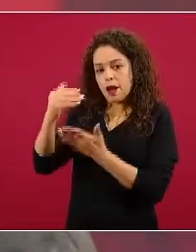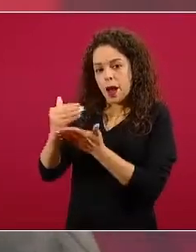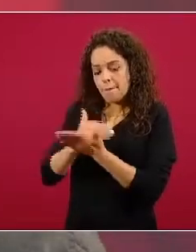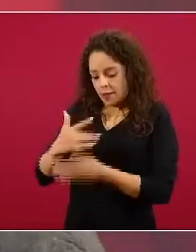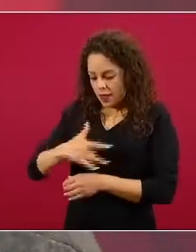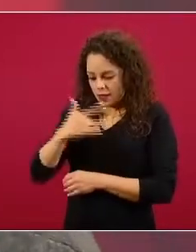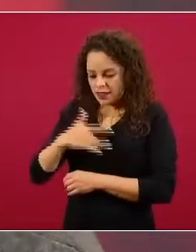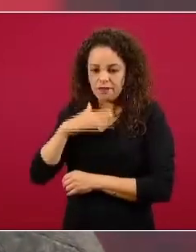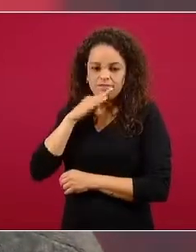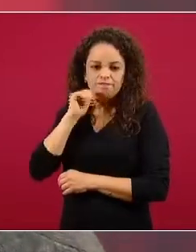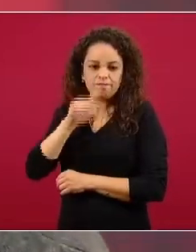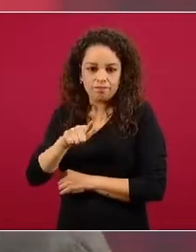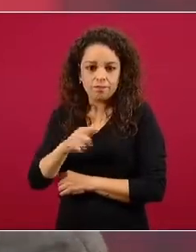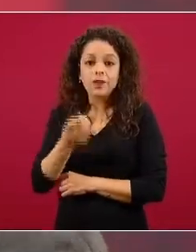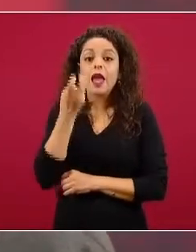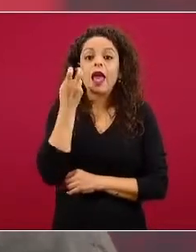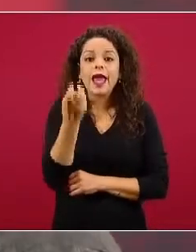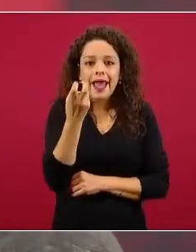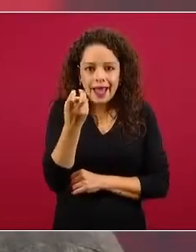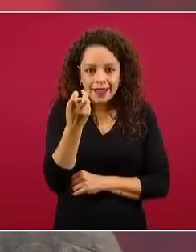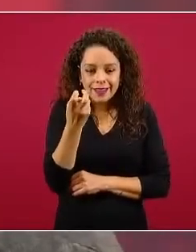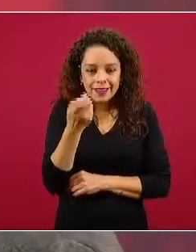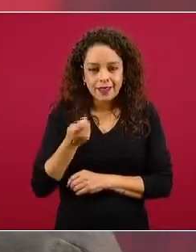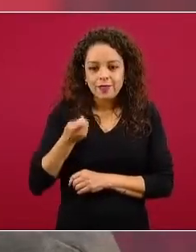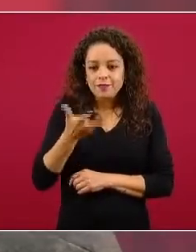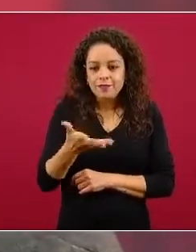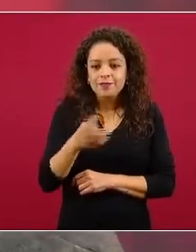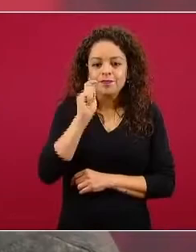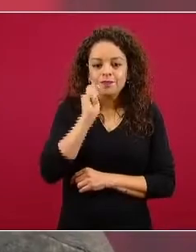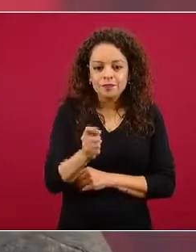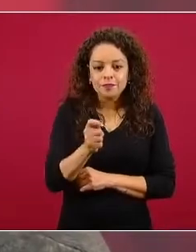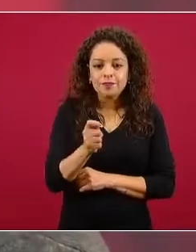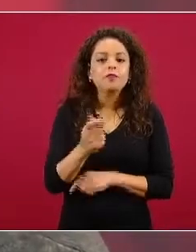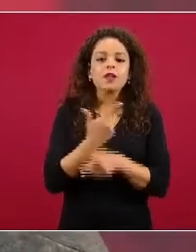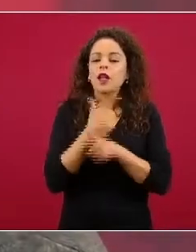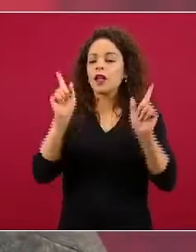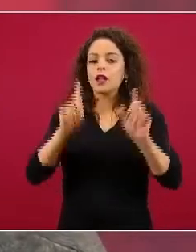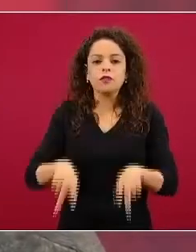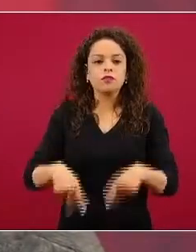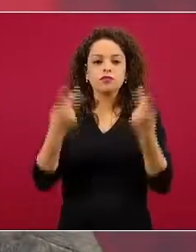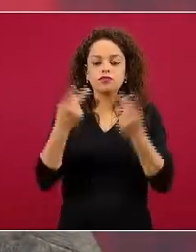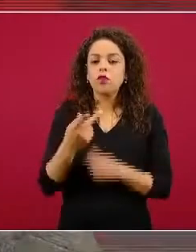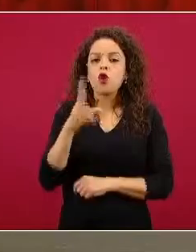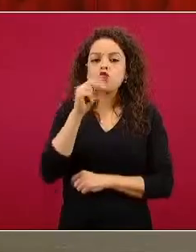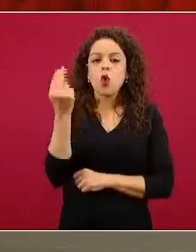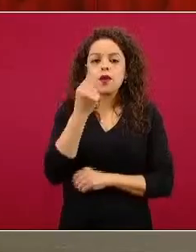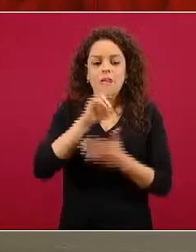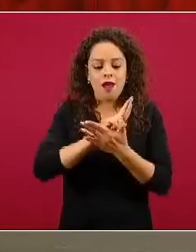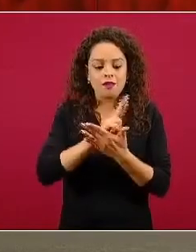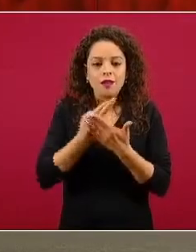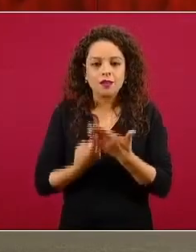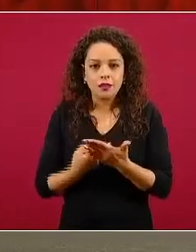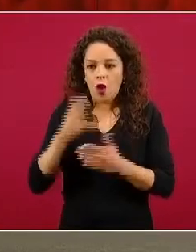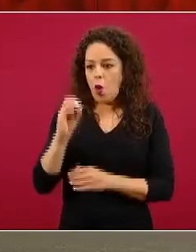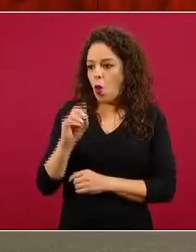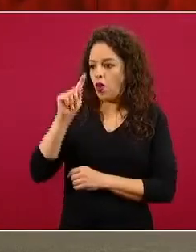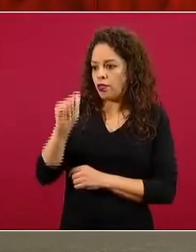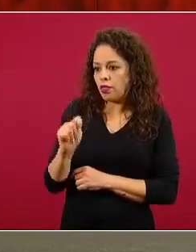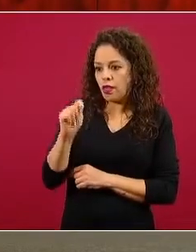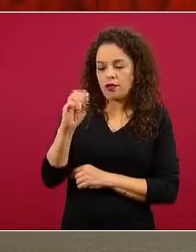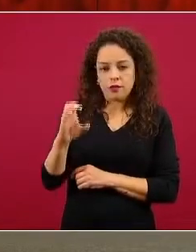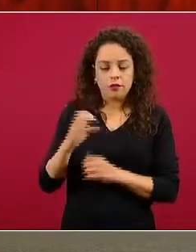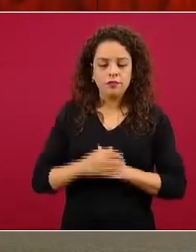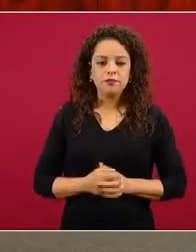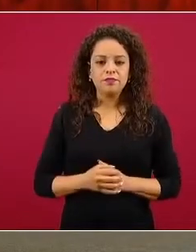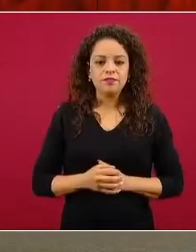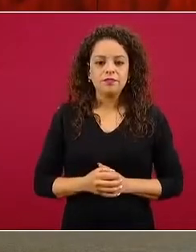síntomas. Estos medicamentos genéricamente llamados de venta libre, de venta sin receta, OTC por las siglas en